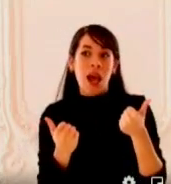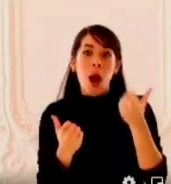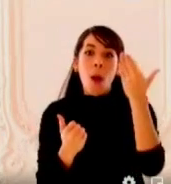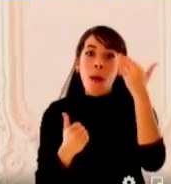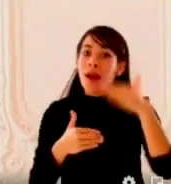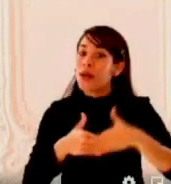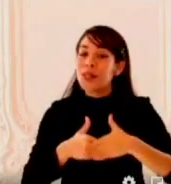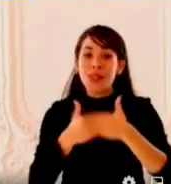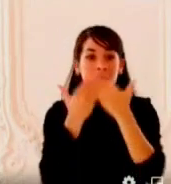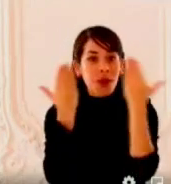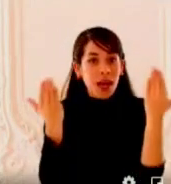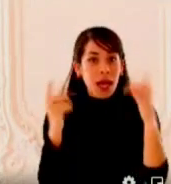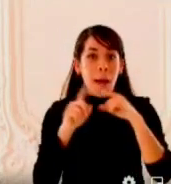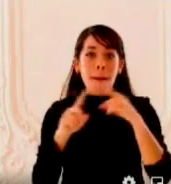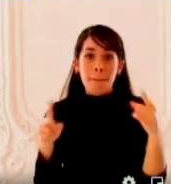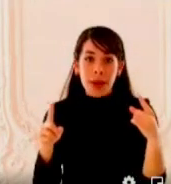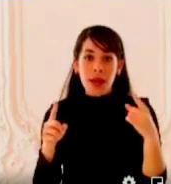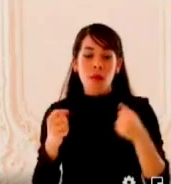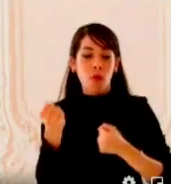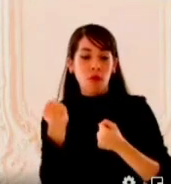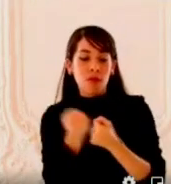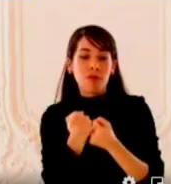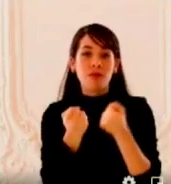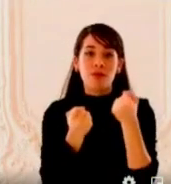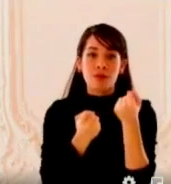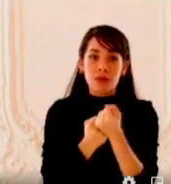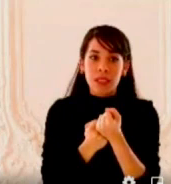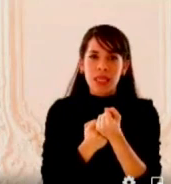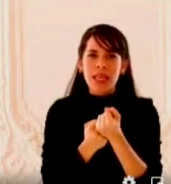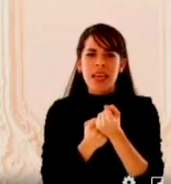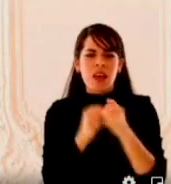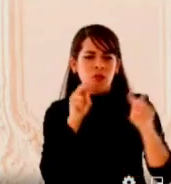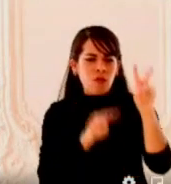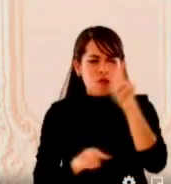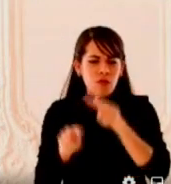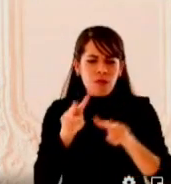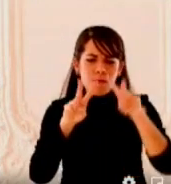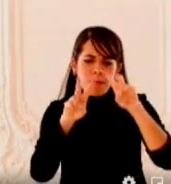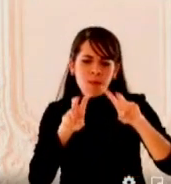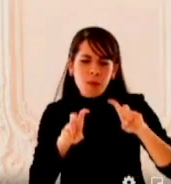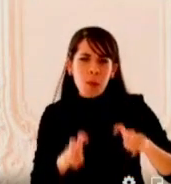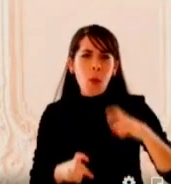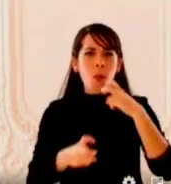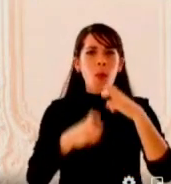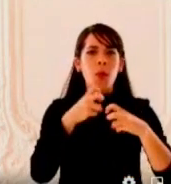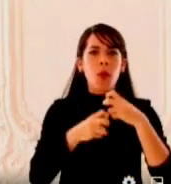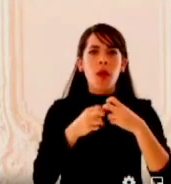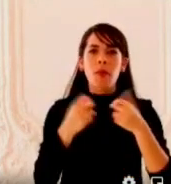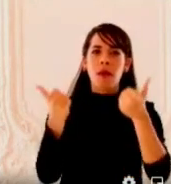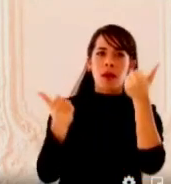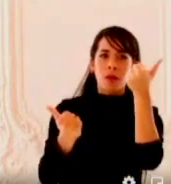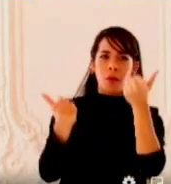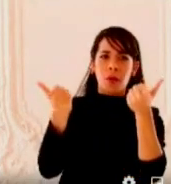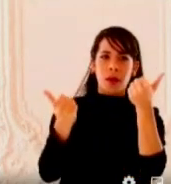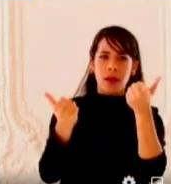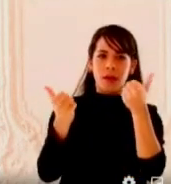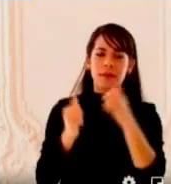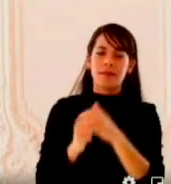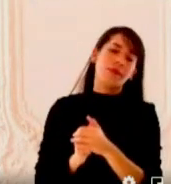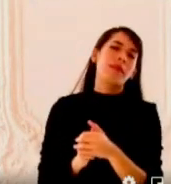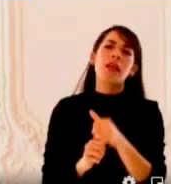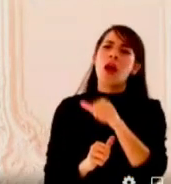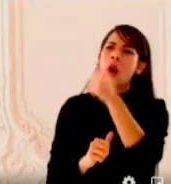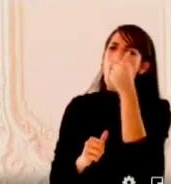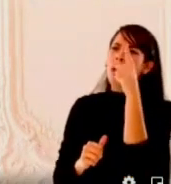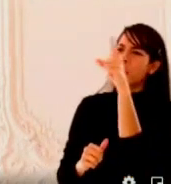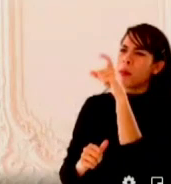vamos a trabajar en equipo para determinar en realidad cuál es el problema y cuál es el reto y cómo lo vamos a trabajar. Ok, y la otra cosa es,